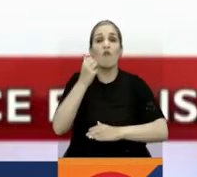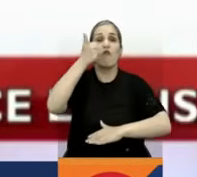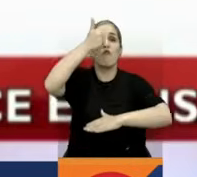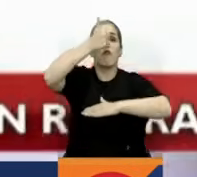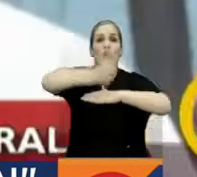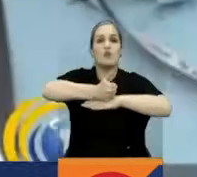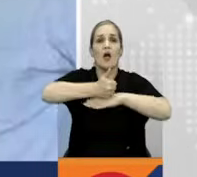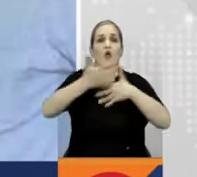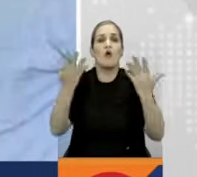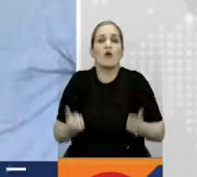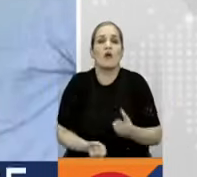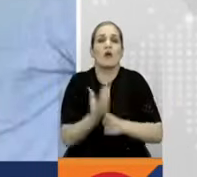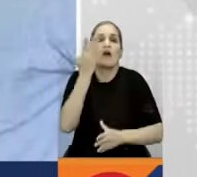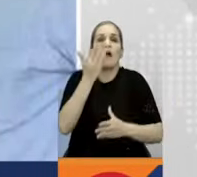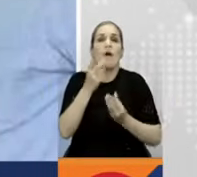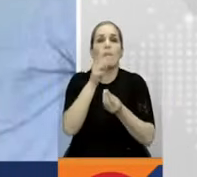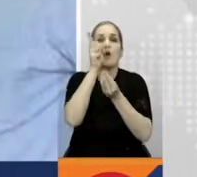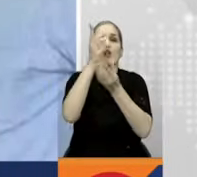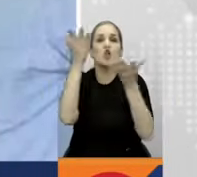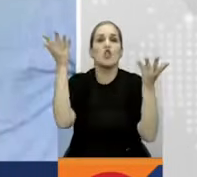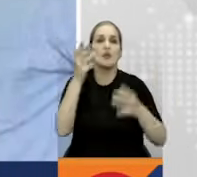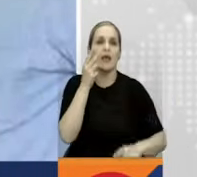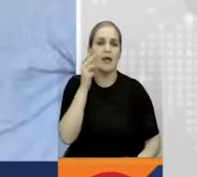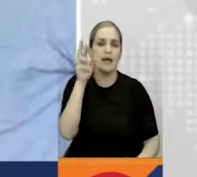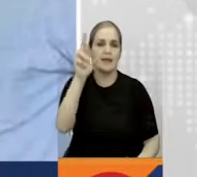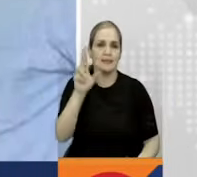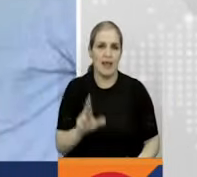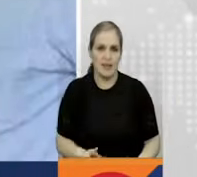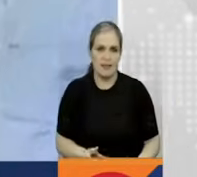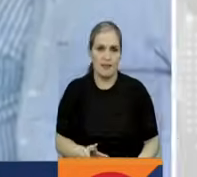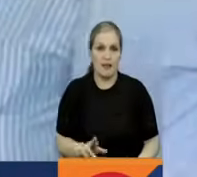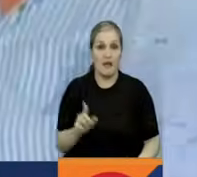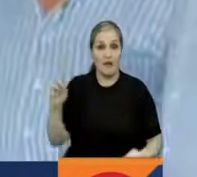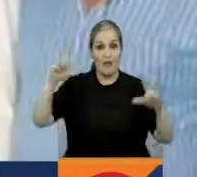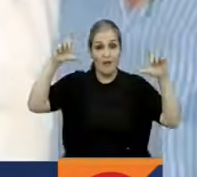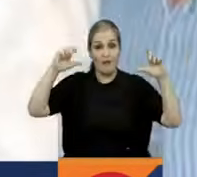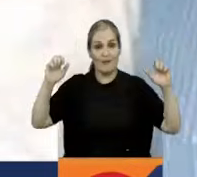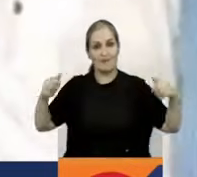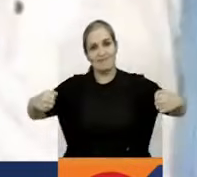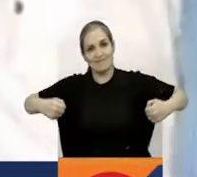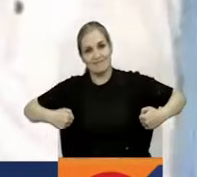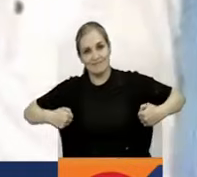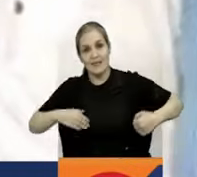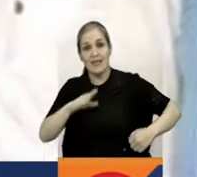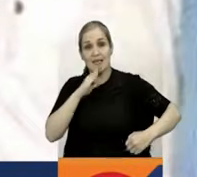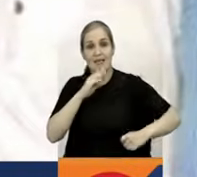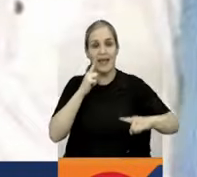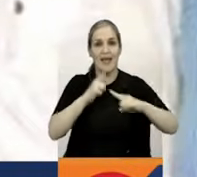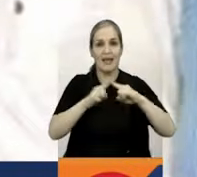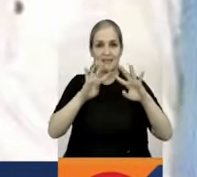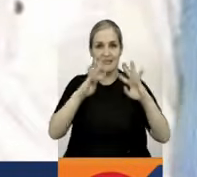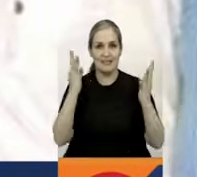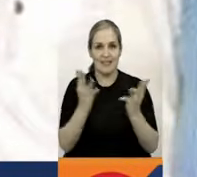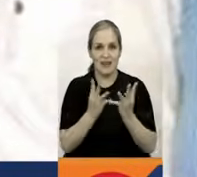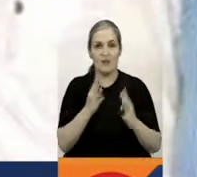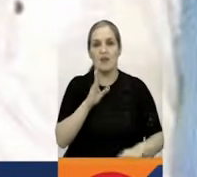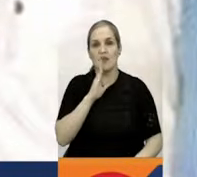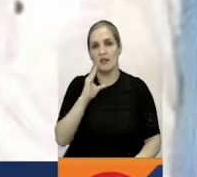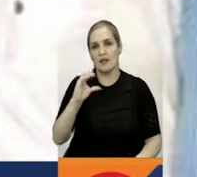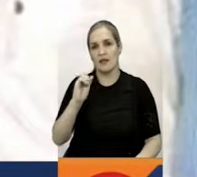partido en Risaralda. Aquí se le ve en esta foto departiendo con el entonces senador Carlos Felipe